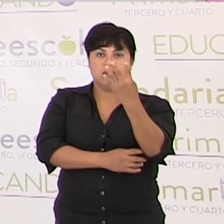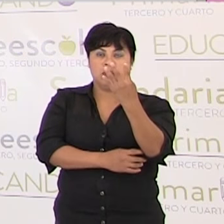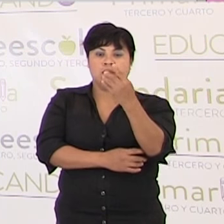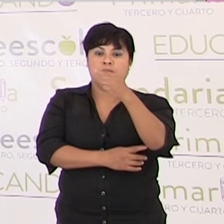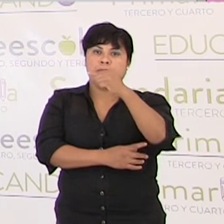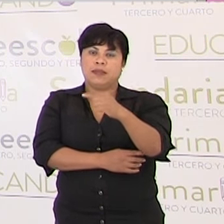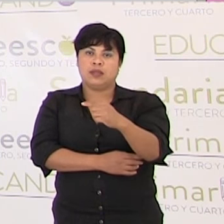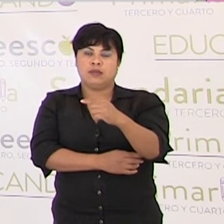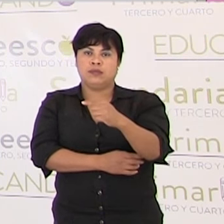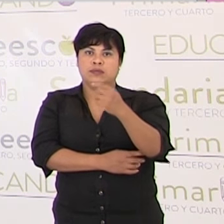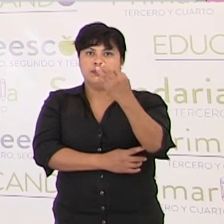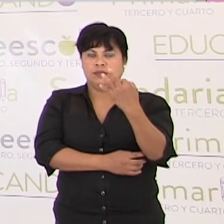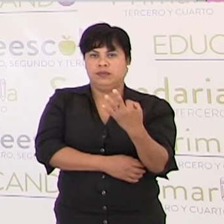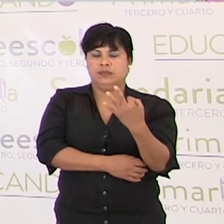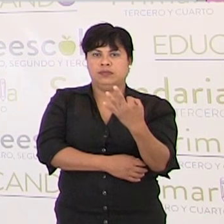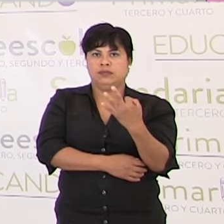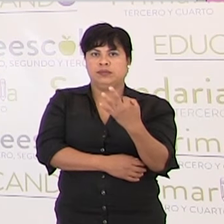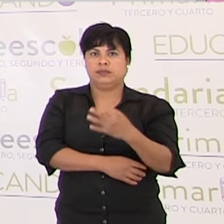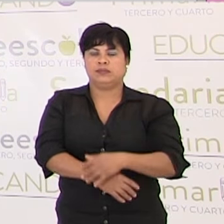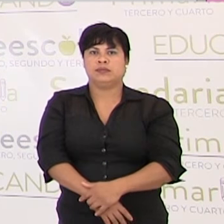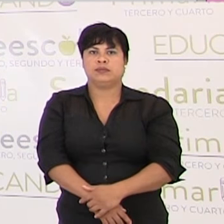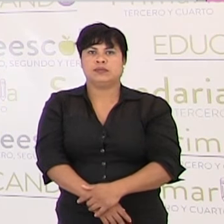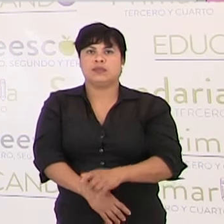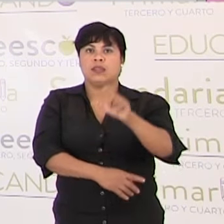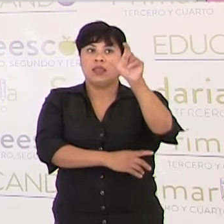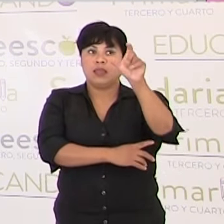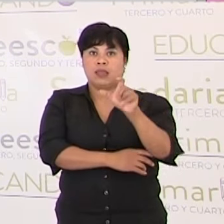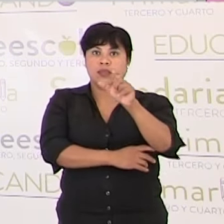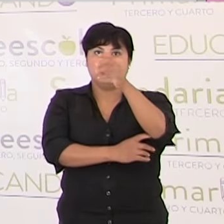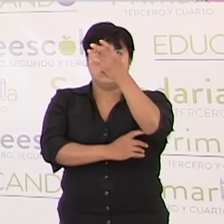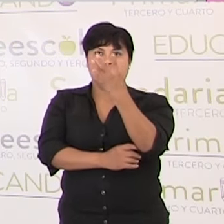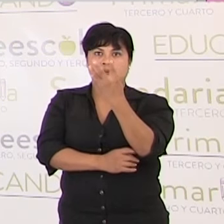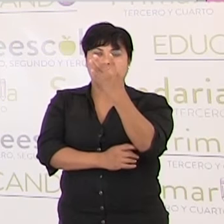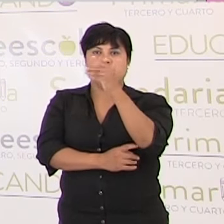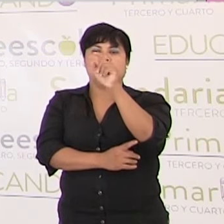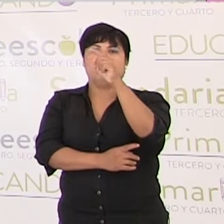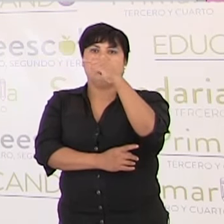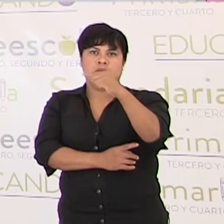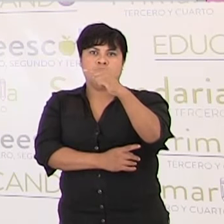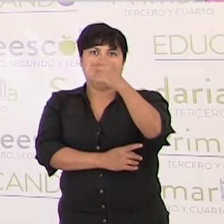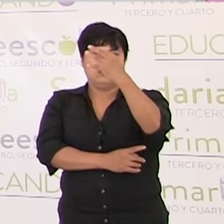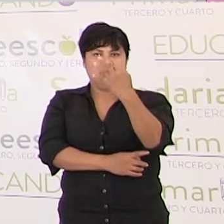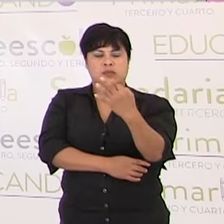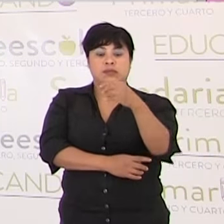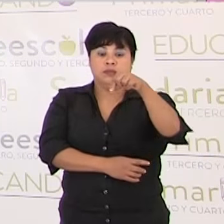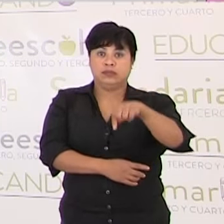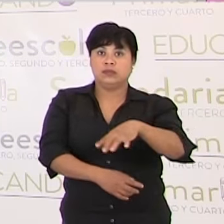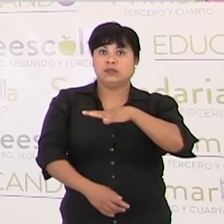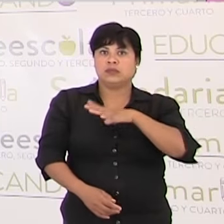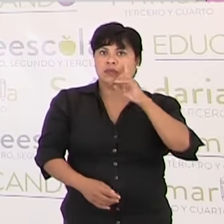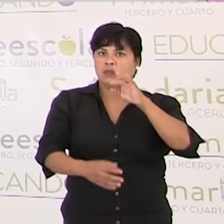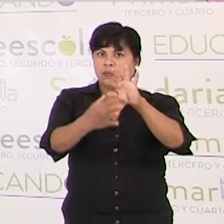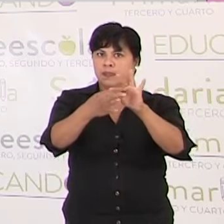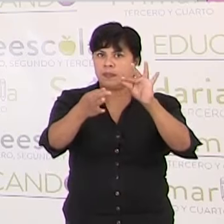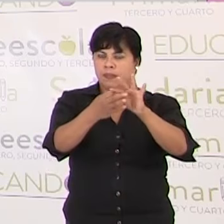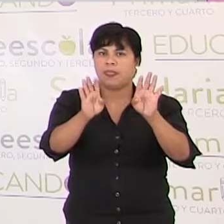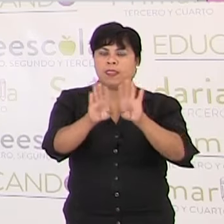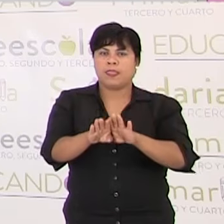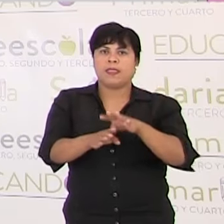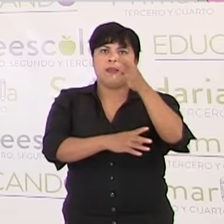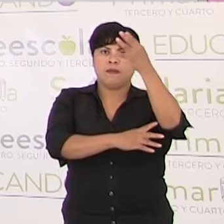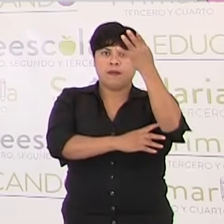menos 3. ¿Sí? X cuadrada menos 3. Aquí tenemos, ¿sí?,